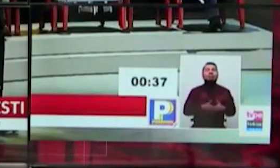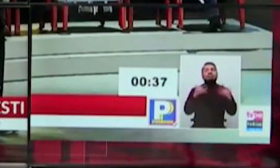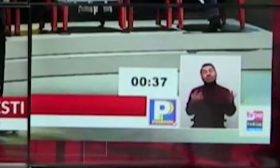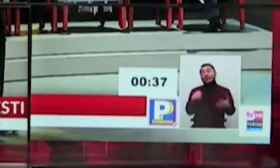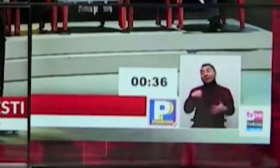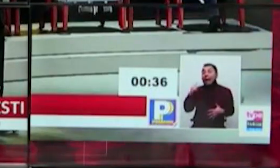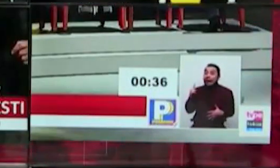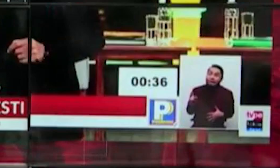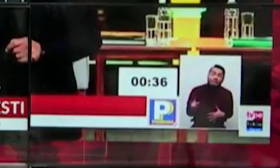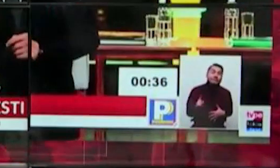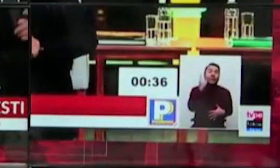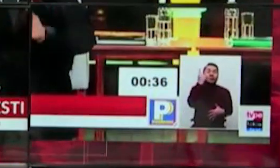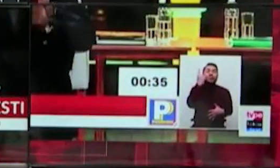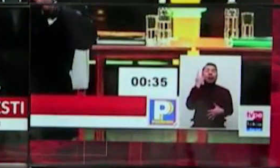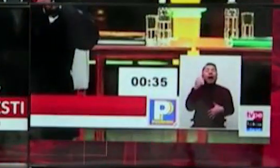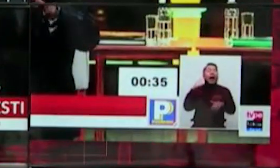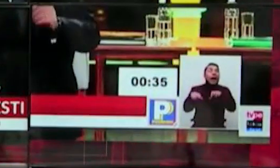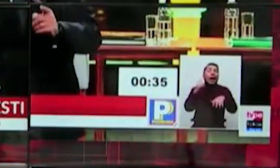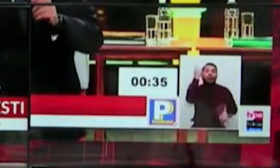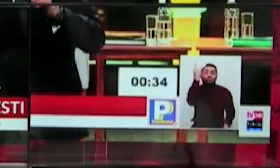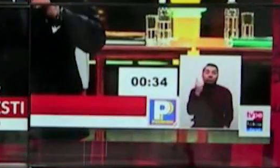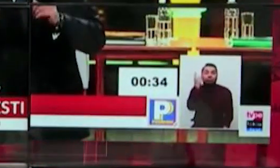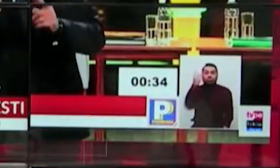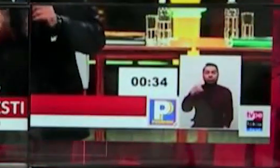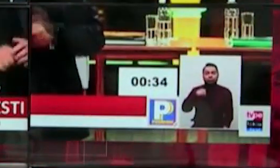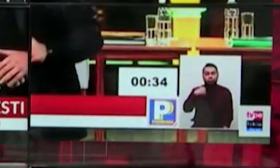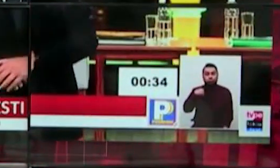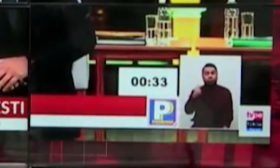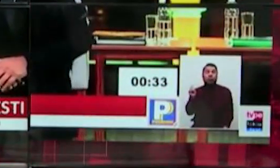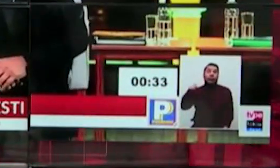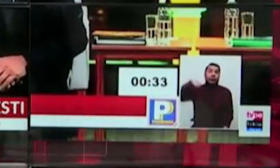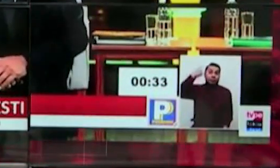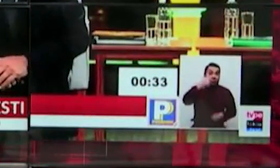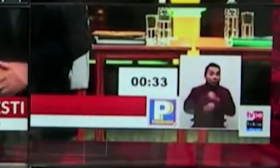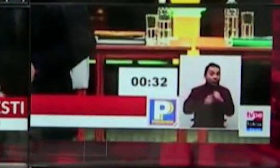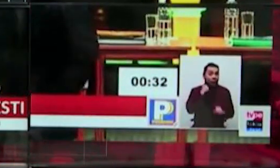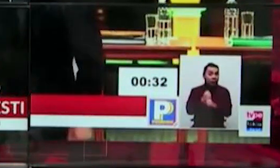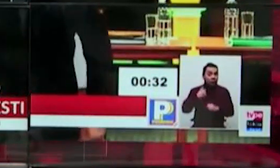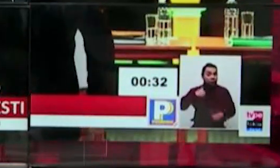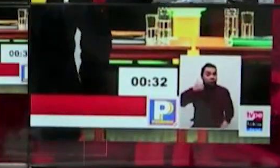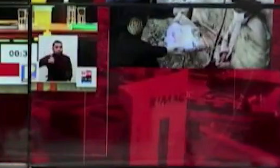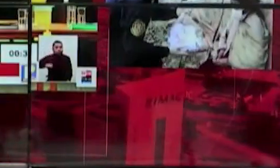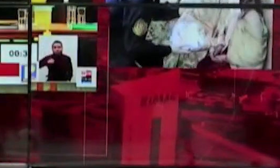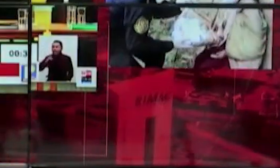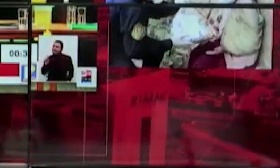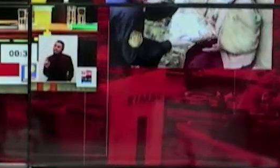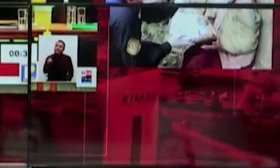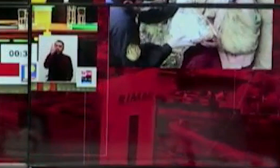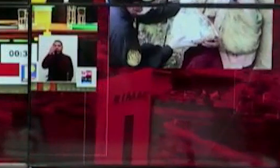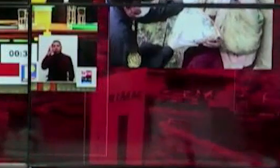fuerte. A Urresti le han dicho, tu fuerte es la seguridad ciudadana, estás primero en las encuestas